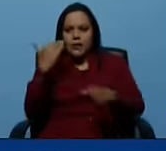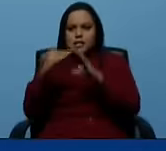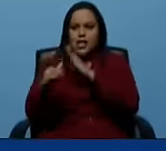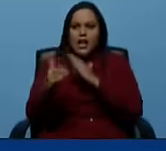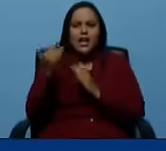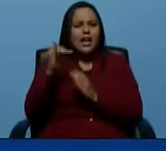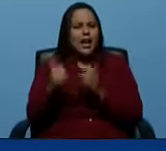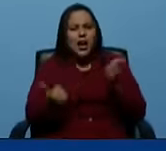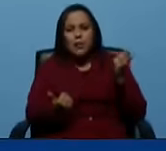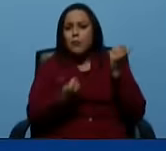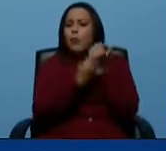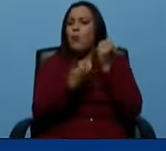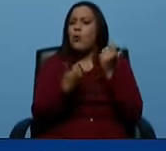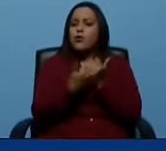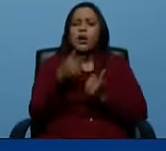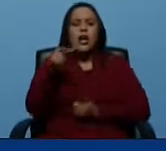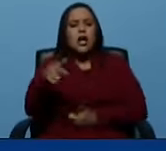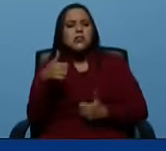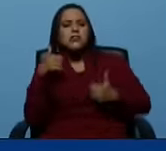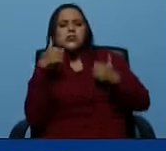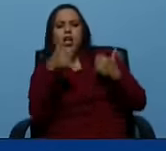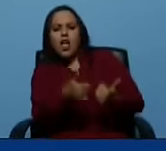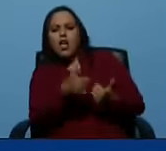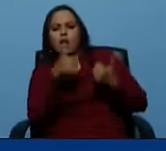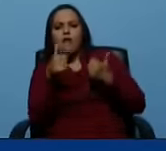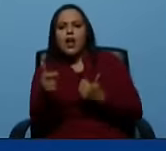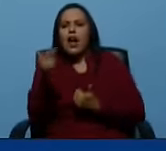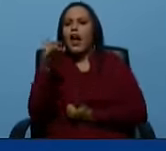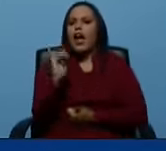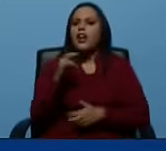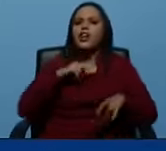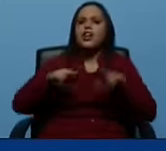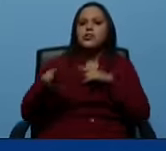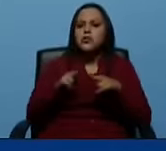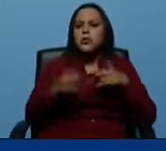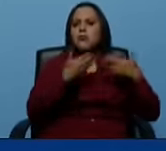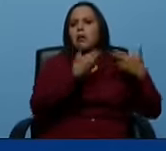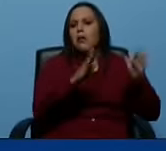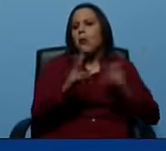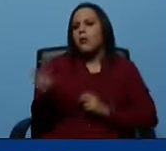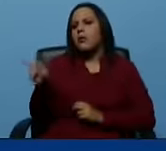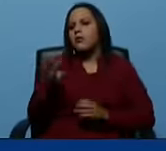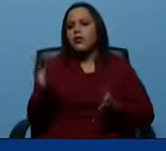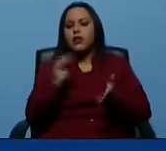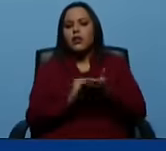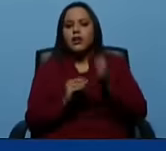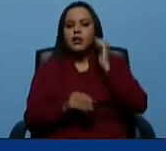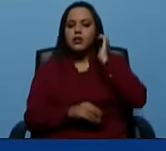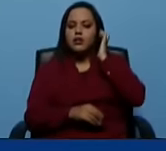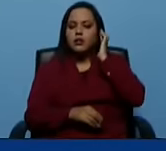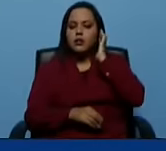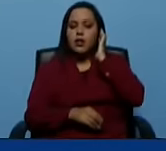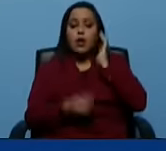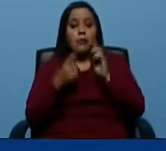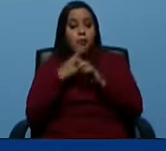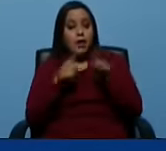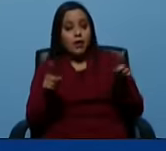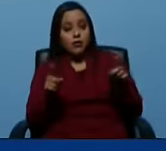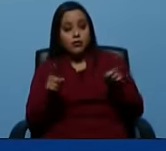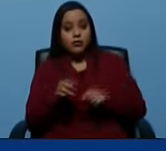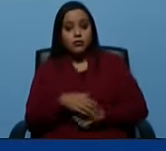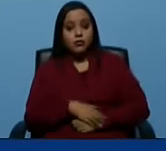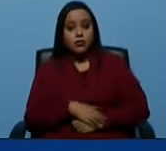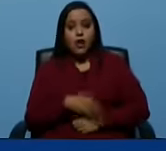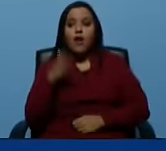con él, que él era chévere, que íbamos a retomar las relaciones Panamá. Pero un pequeño detalle, lo